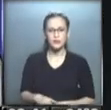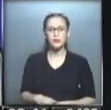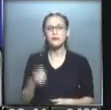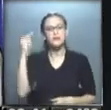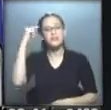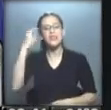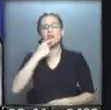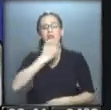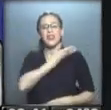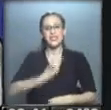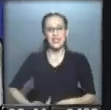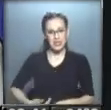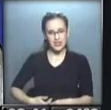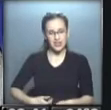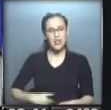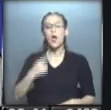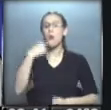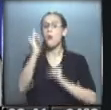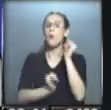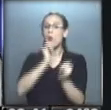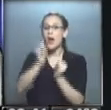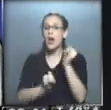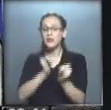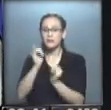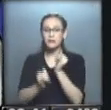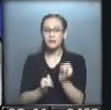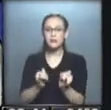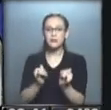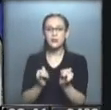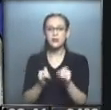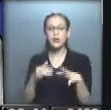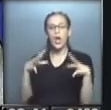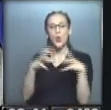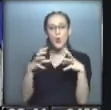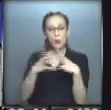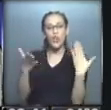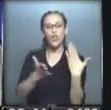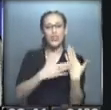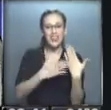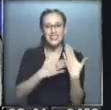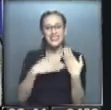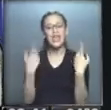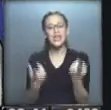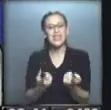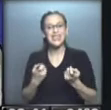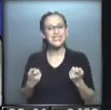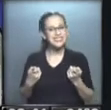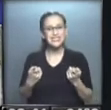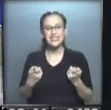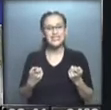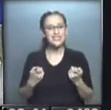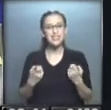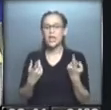República ha manifestado que la alianza, ¿cierto?, que los sectores de derecha necesitan pronunciarse con perdón,